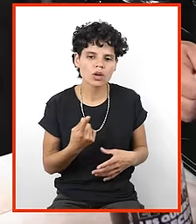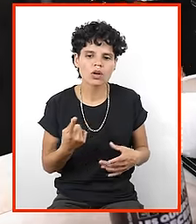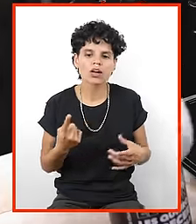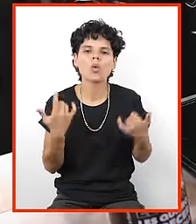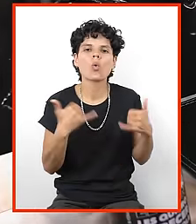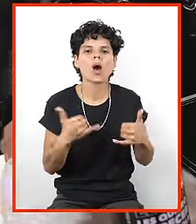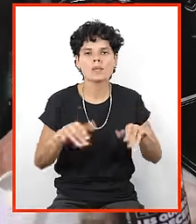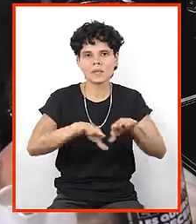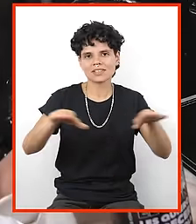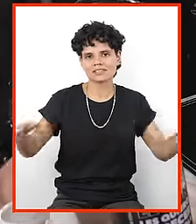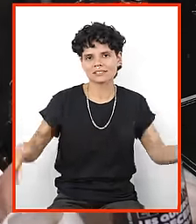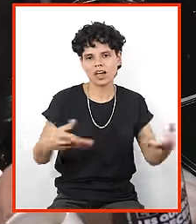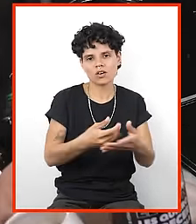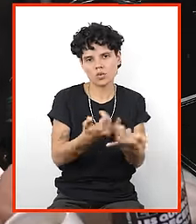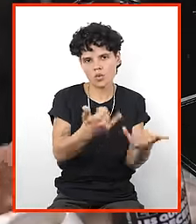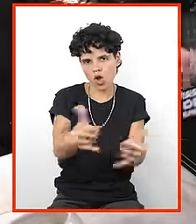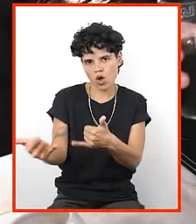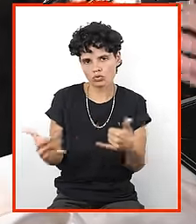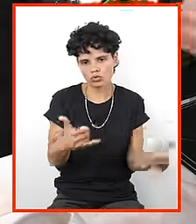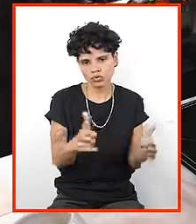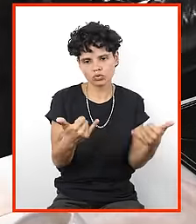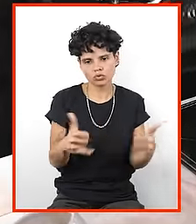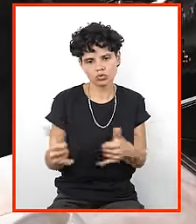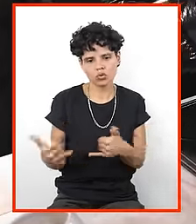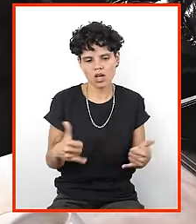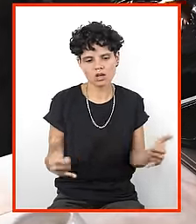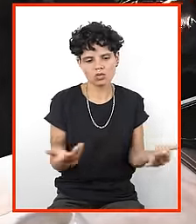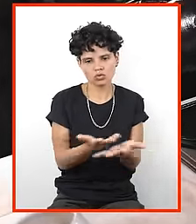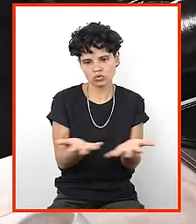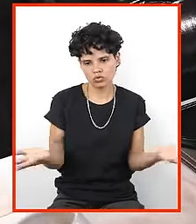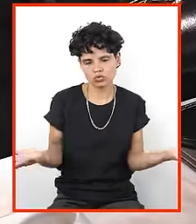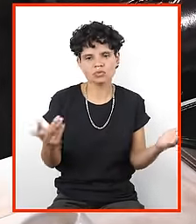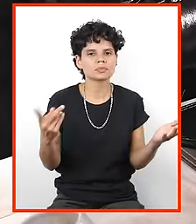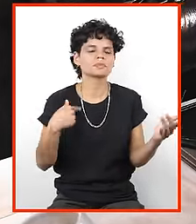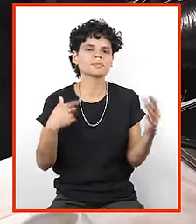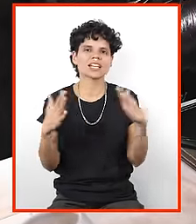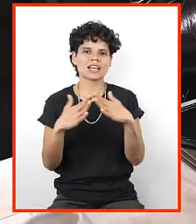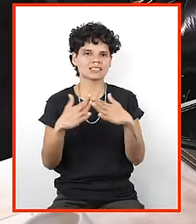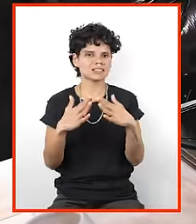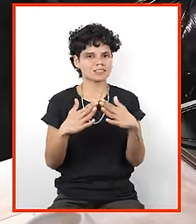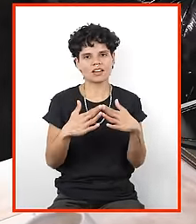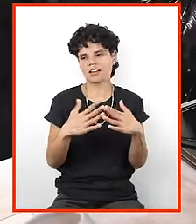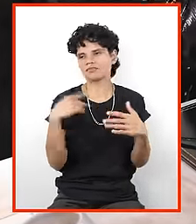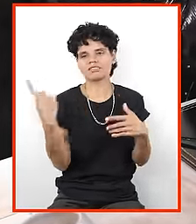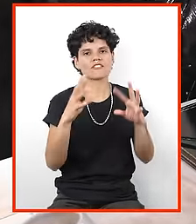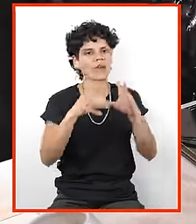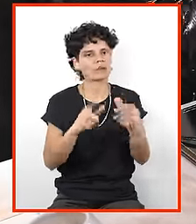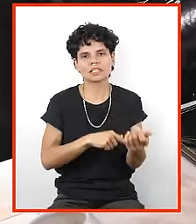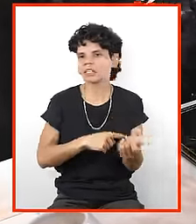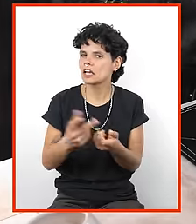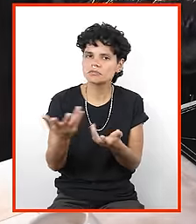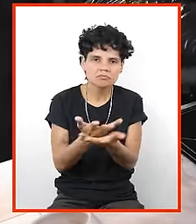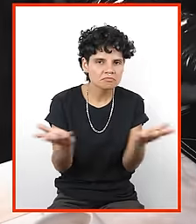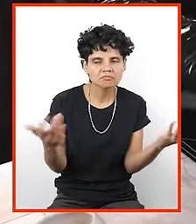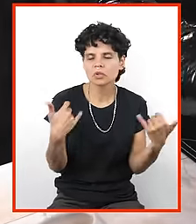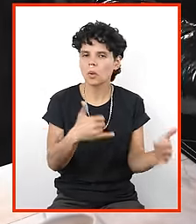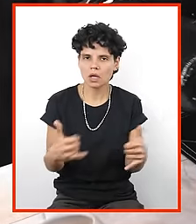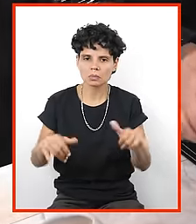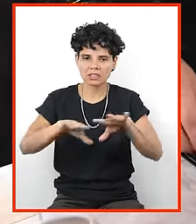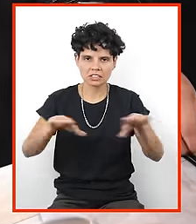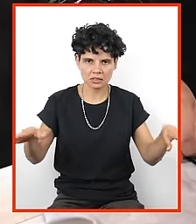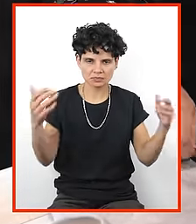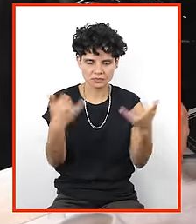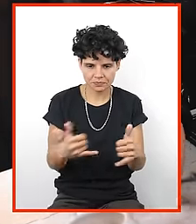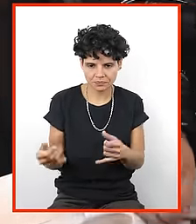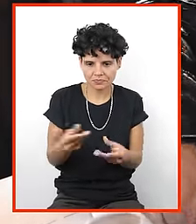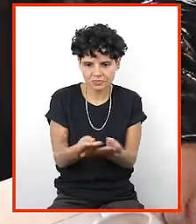para jugar juegos de mesa. ¿Ya? ¿Ya? ¿En tu casa ya? ¿Juega sí. harto juego de mesa? En mi casa se juega harto juego de mesa. Y tenemos